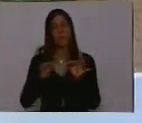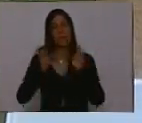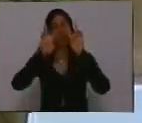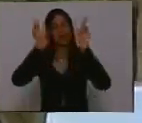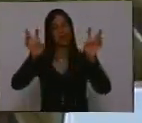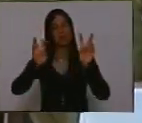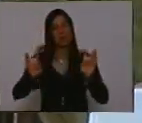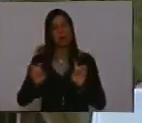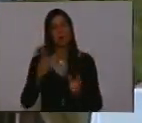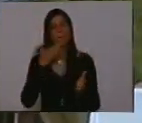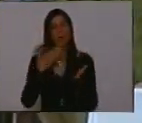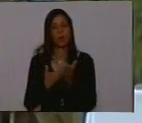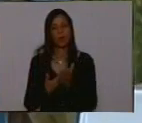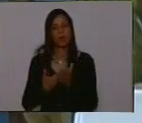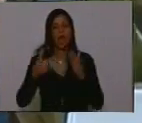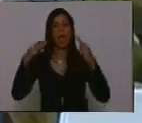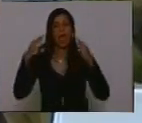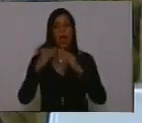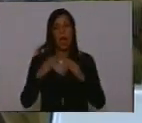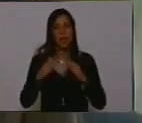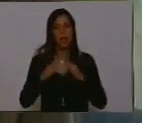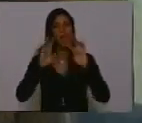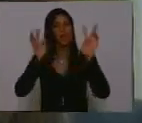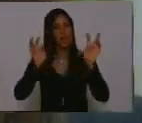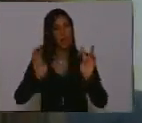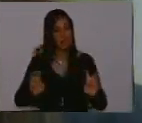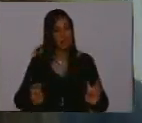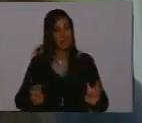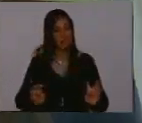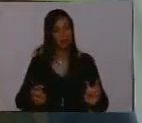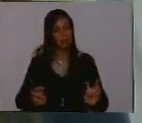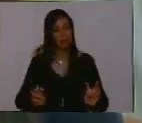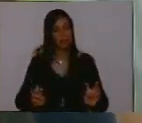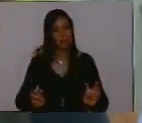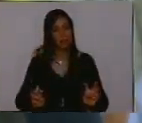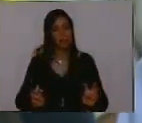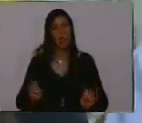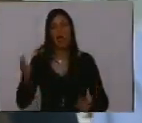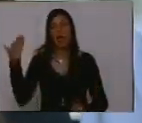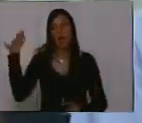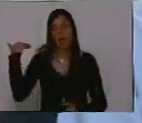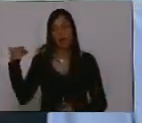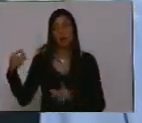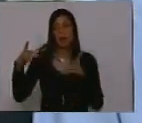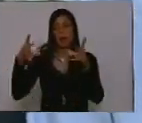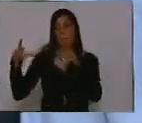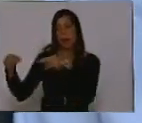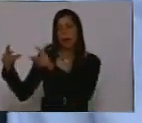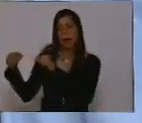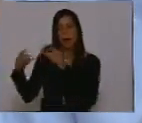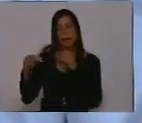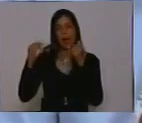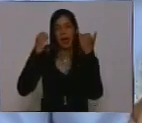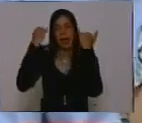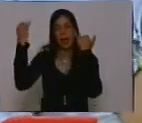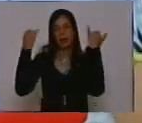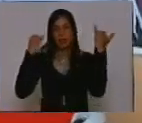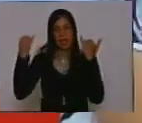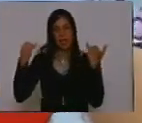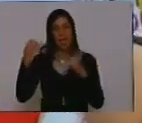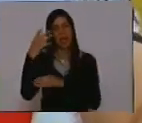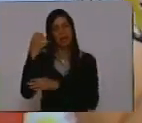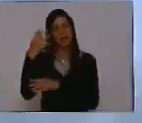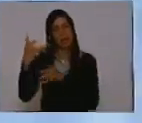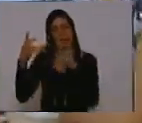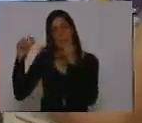de propuestas en materia de vivienda que me ha tocado recoger producto de las innumerables asambleas y producto de un pueblo que fue